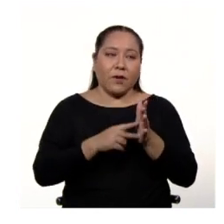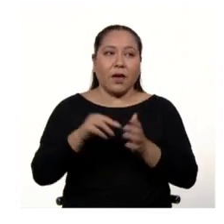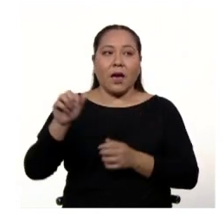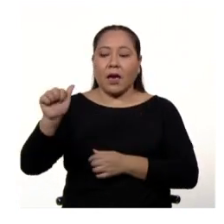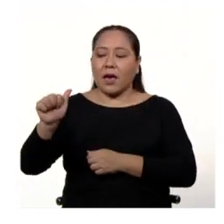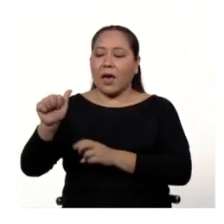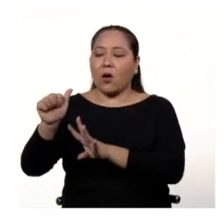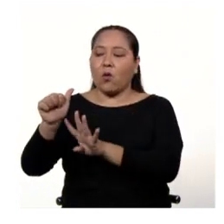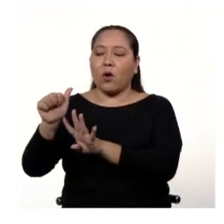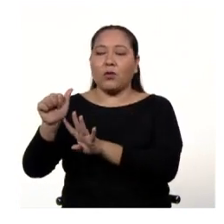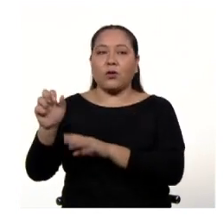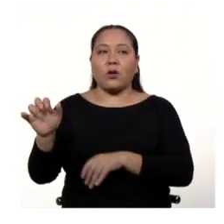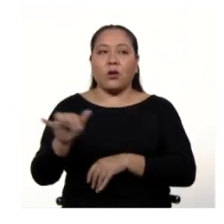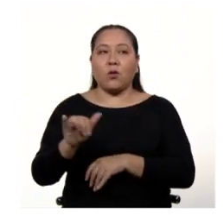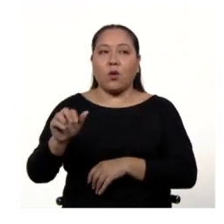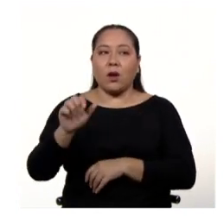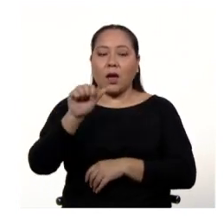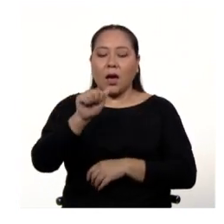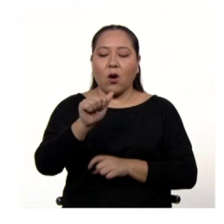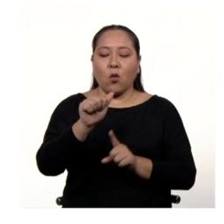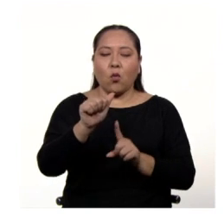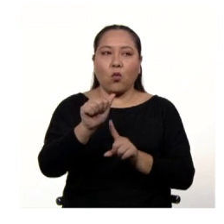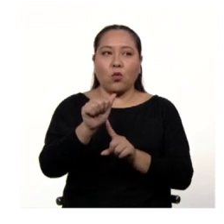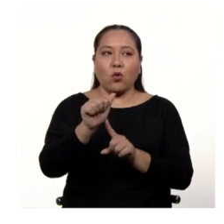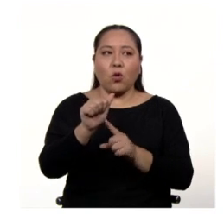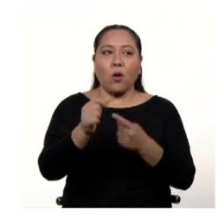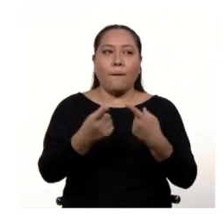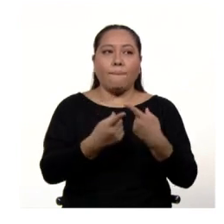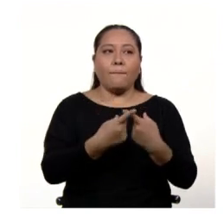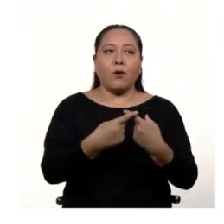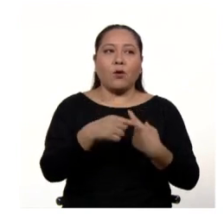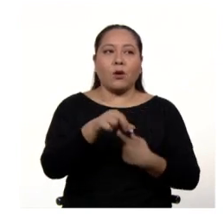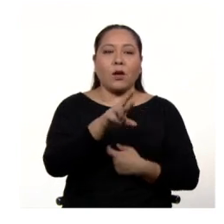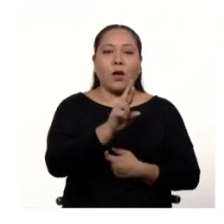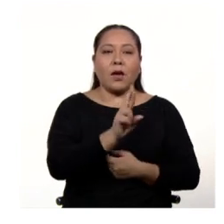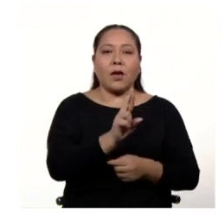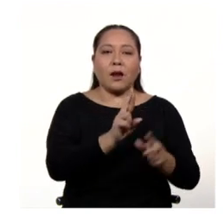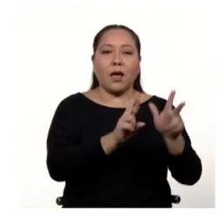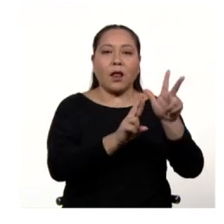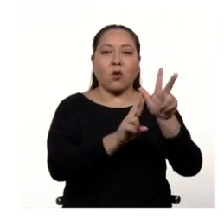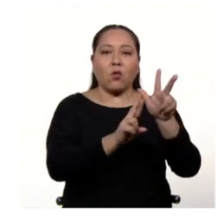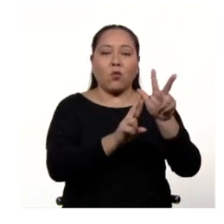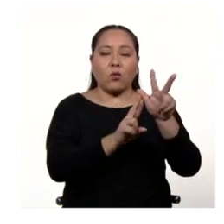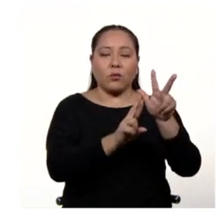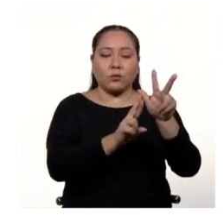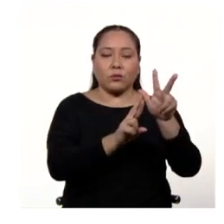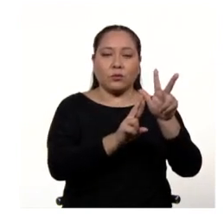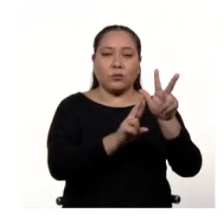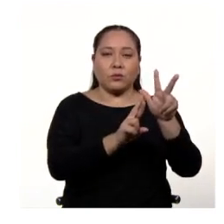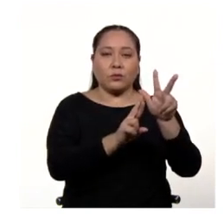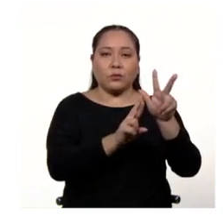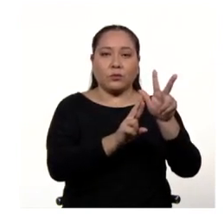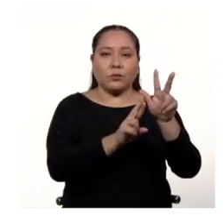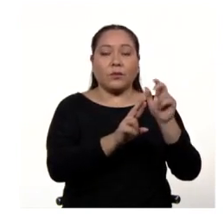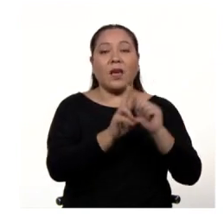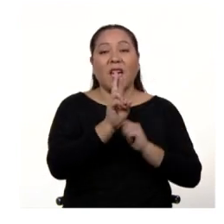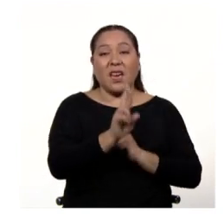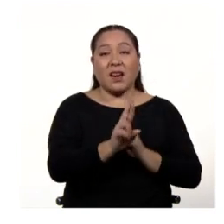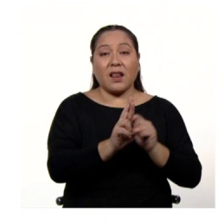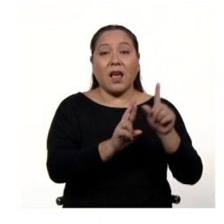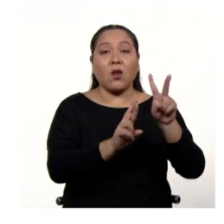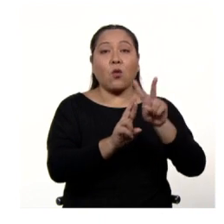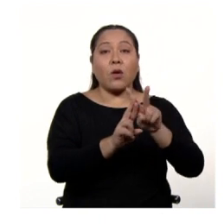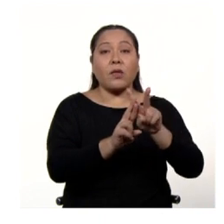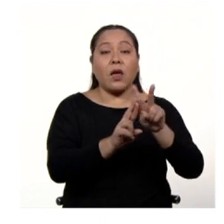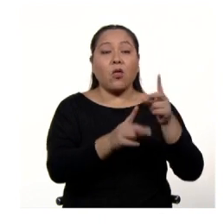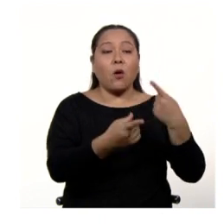sub 4 es igual a A sub 1 que multiplica a la razón R elevada al cuadrado por R,